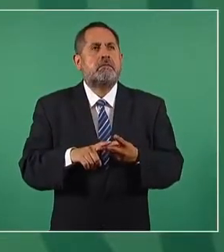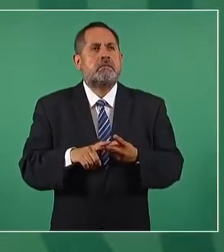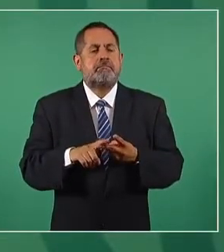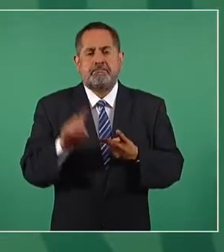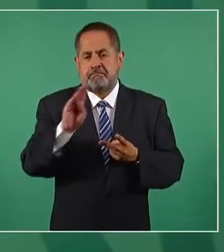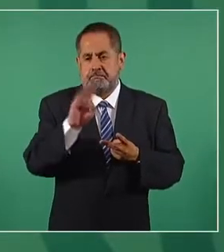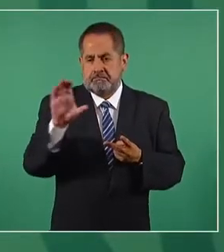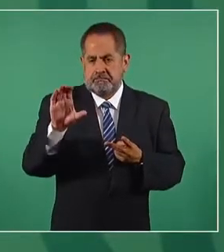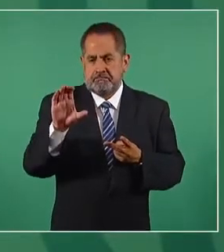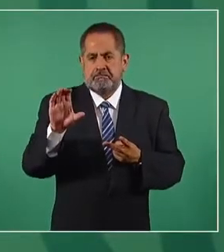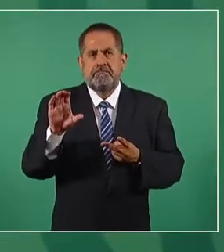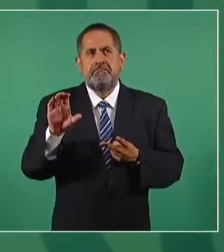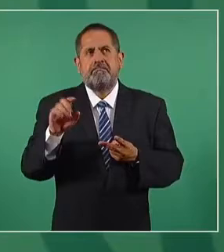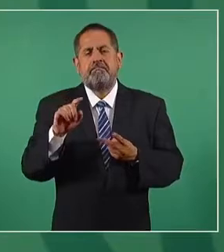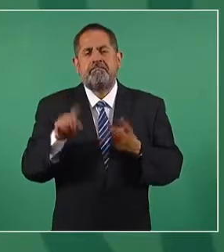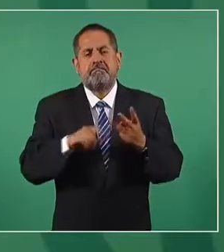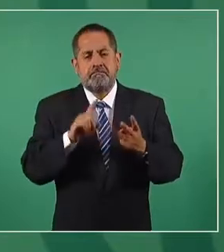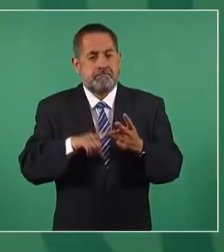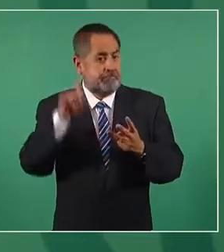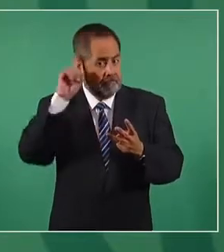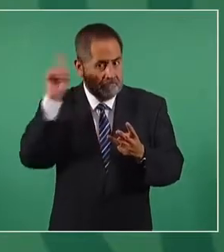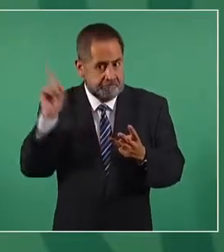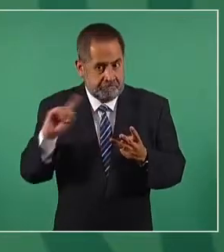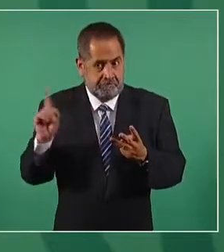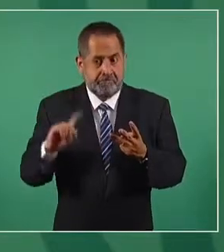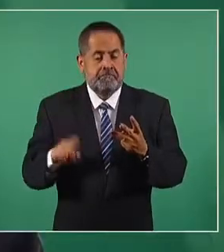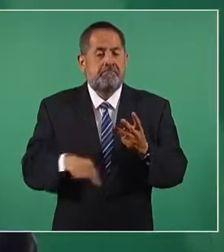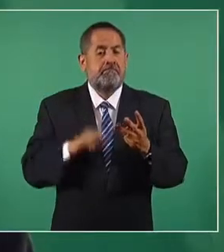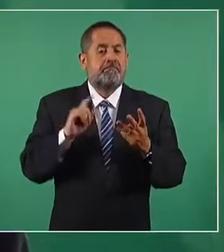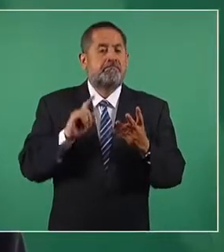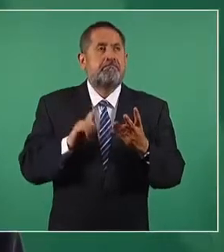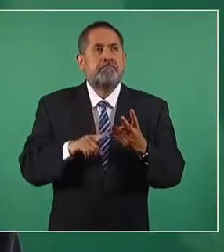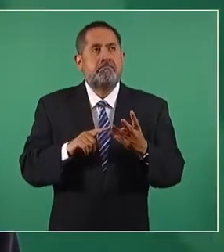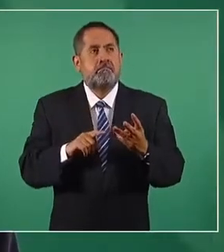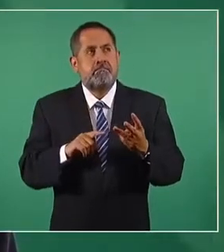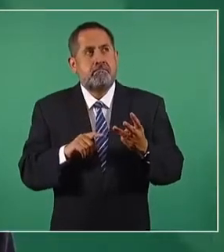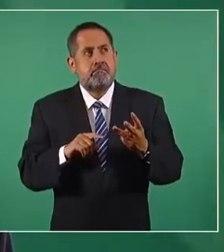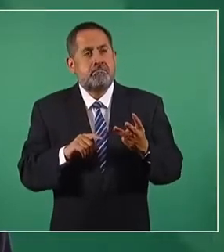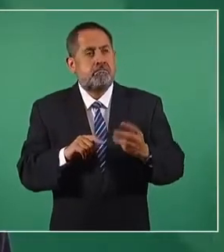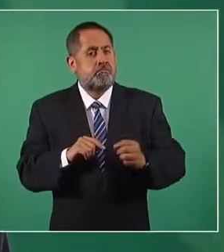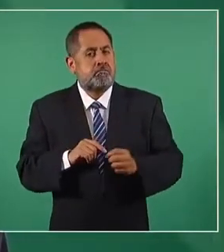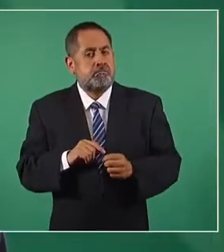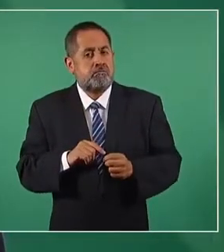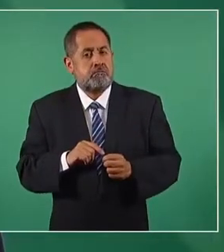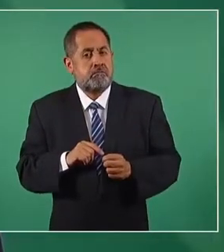Baja California, en Zacatecas,